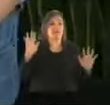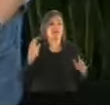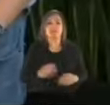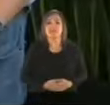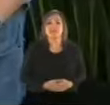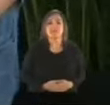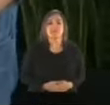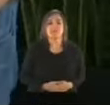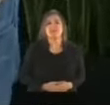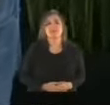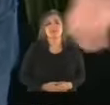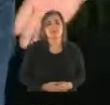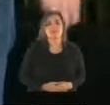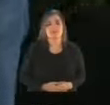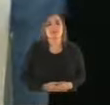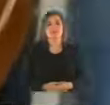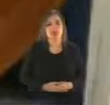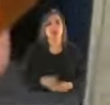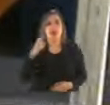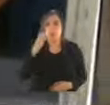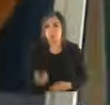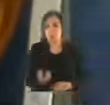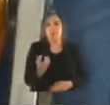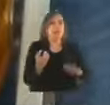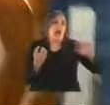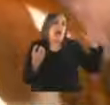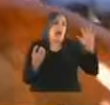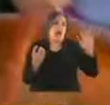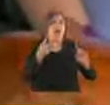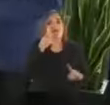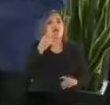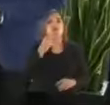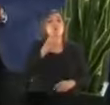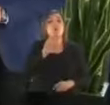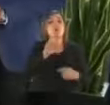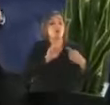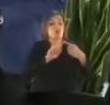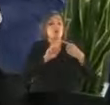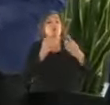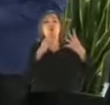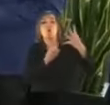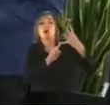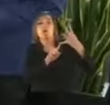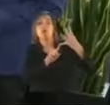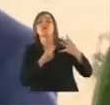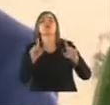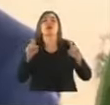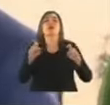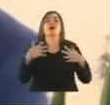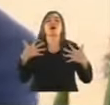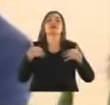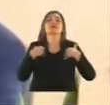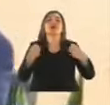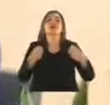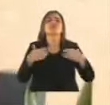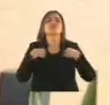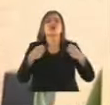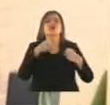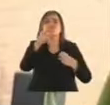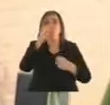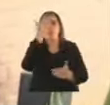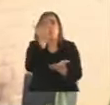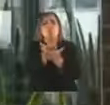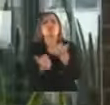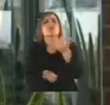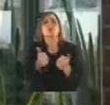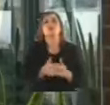esto? Ahí ya se cayó, le toca. Ahí salió ya. A ver, 4. La número 4 es salud. ¿Cuál es su propuesta puntualmente